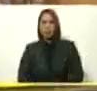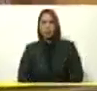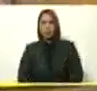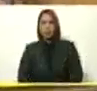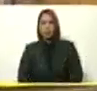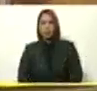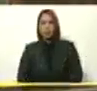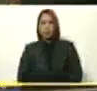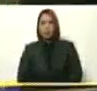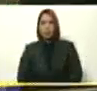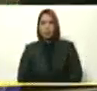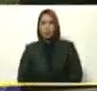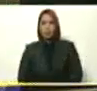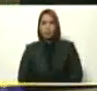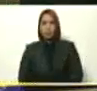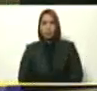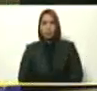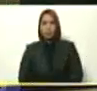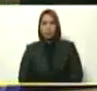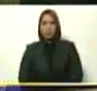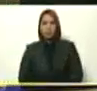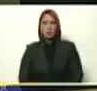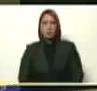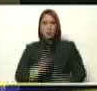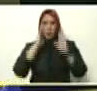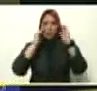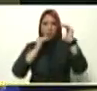para atender al pueblo,